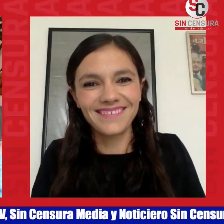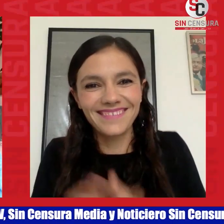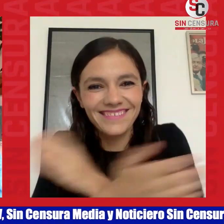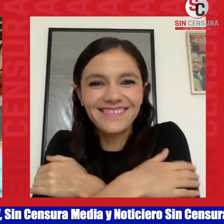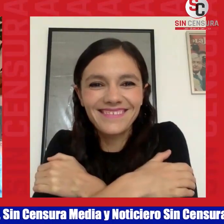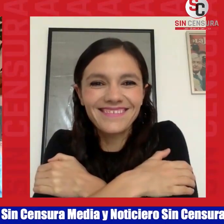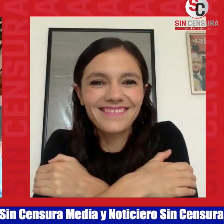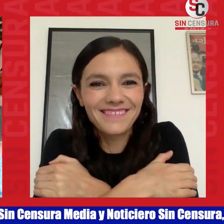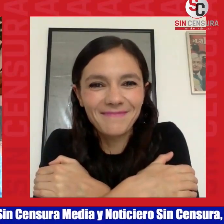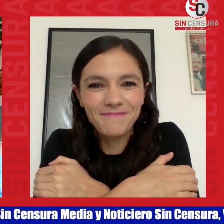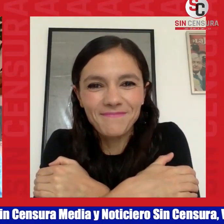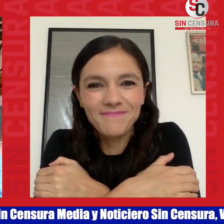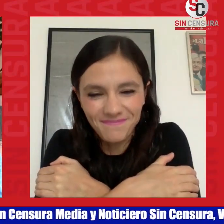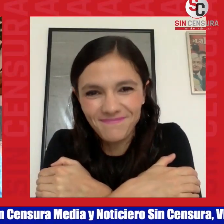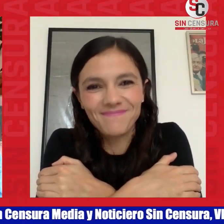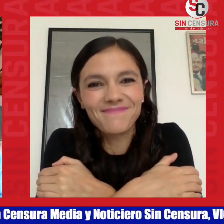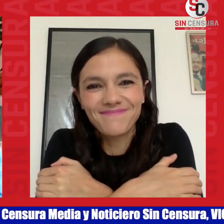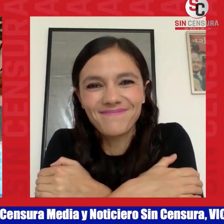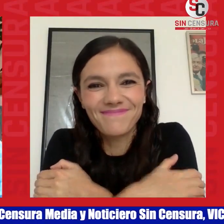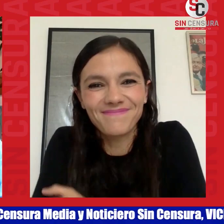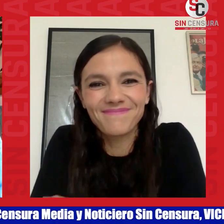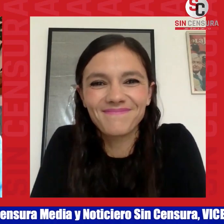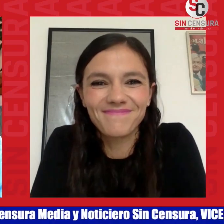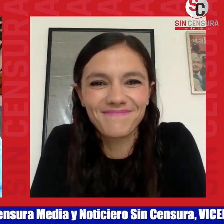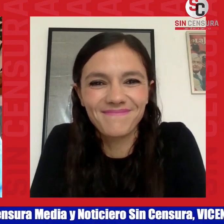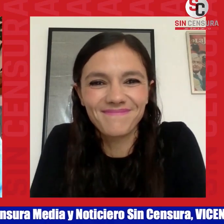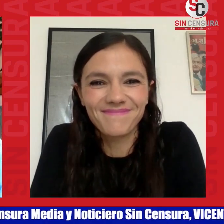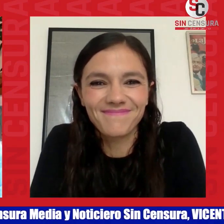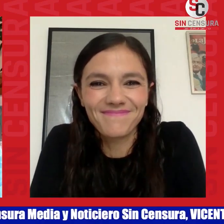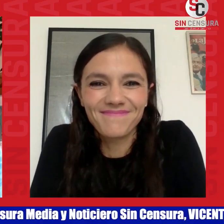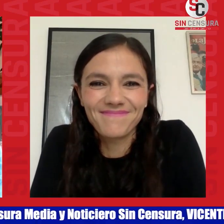abrazo, mi agradecimiento y mi admiración, querida Renata Turrent, desde aquí, desde Sin Censura.